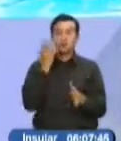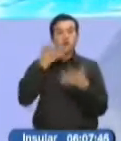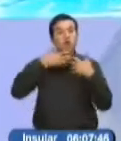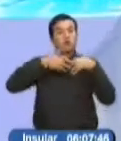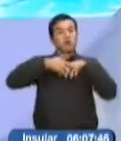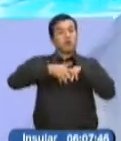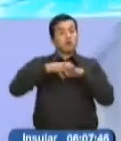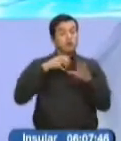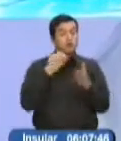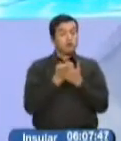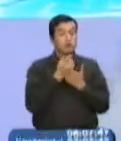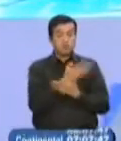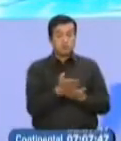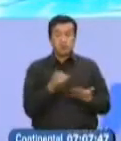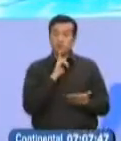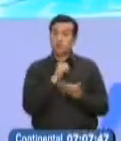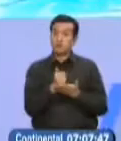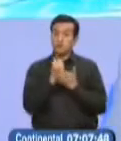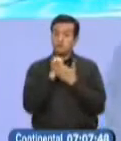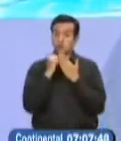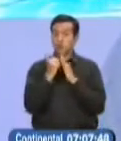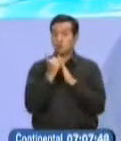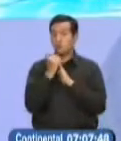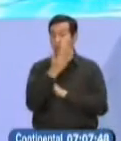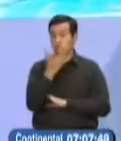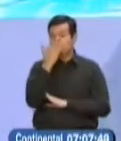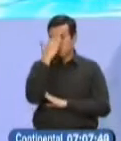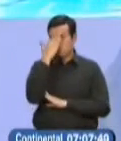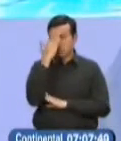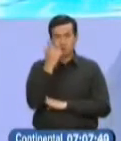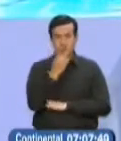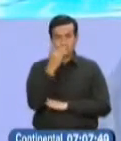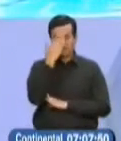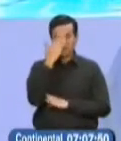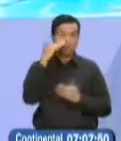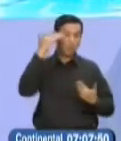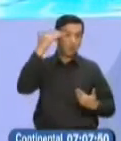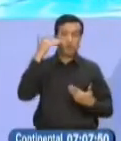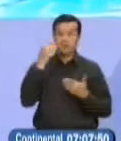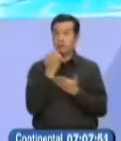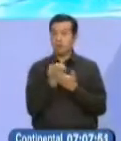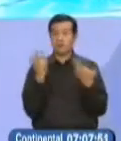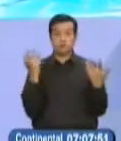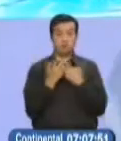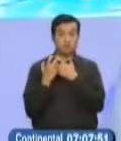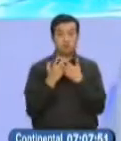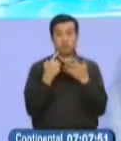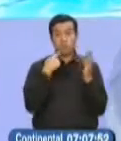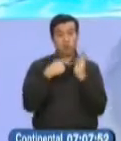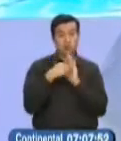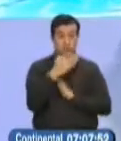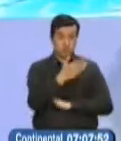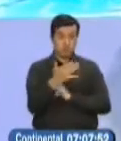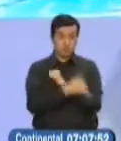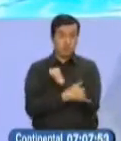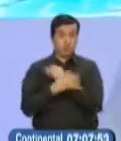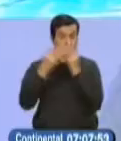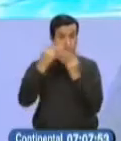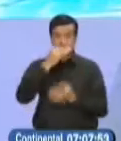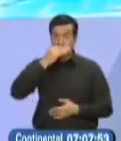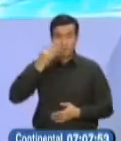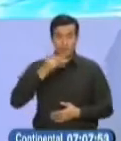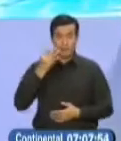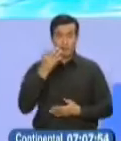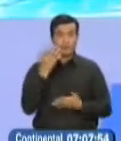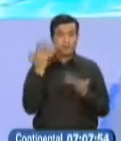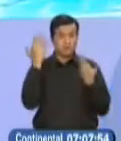económico que dé luz a los temas políticos, porque son dos cosas que van juntas y van de la mano. Si los países quieren integración de verdad, de autonomía